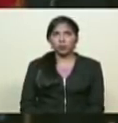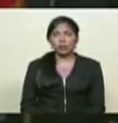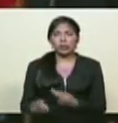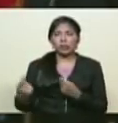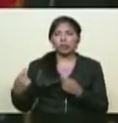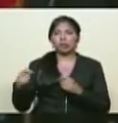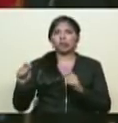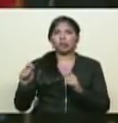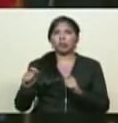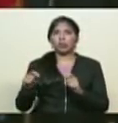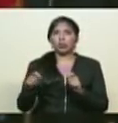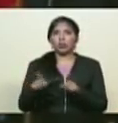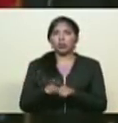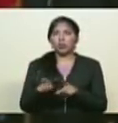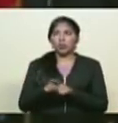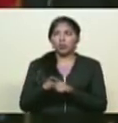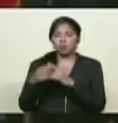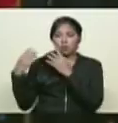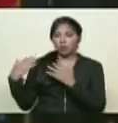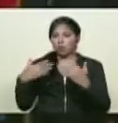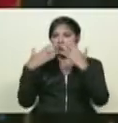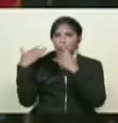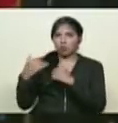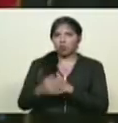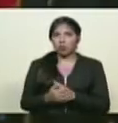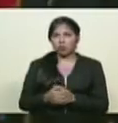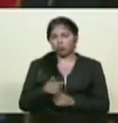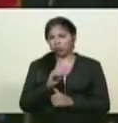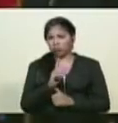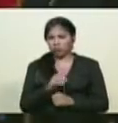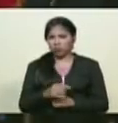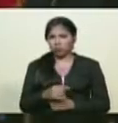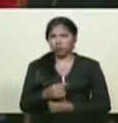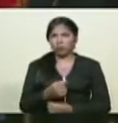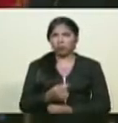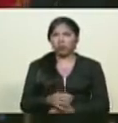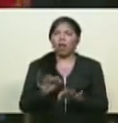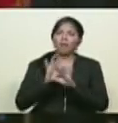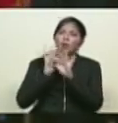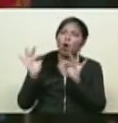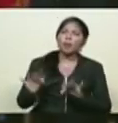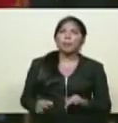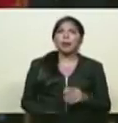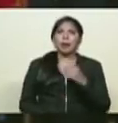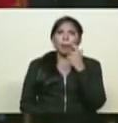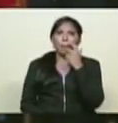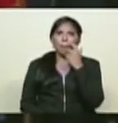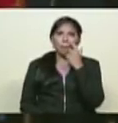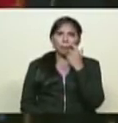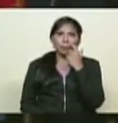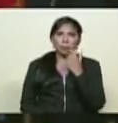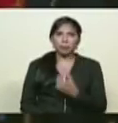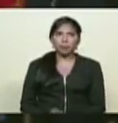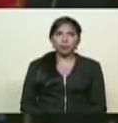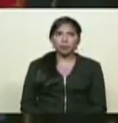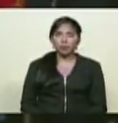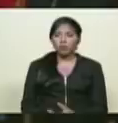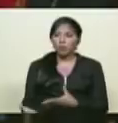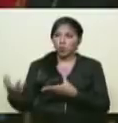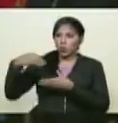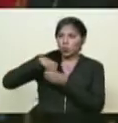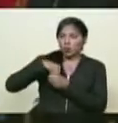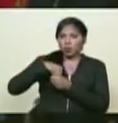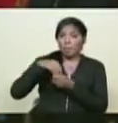al consejo de seguridad de las naciones unidas sino que de una manera burda también intenta inmiscuirse en los asuntos